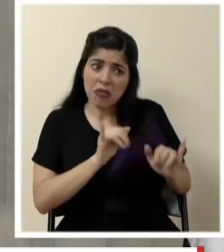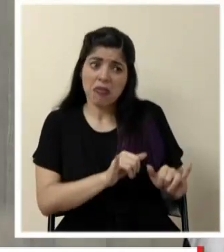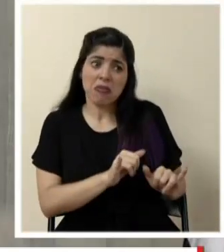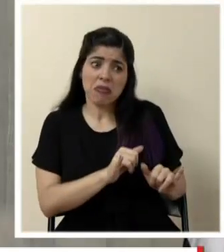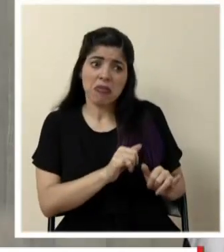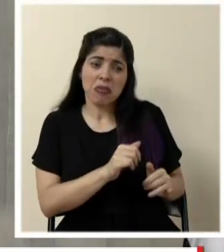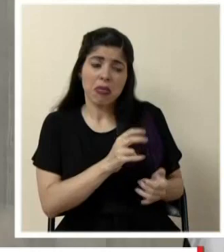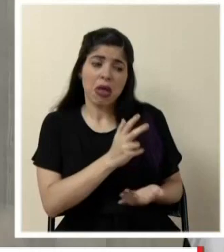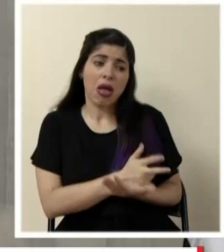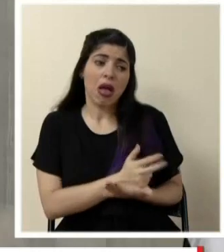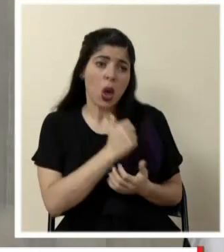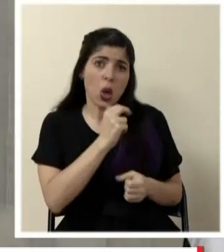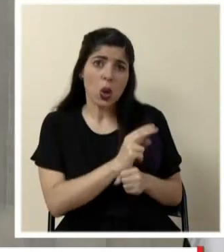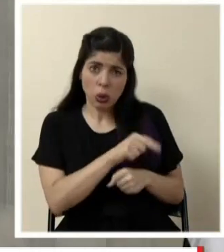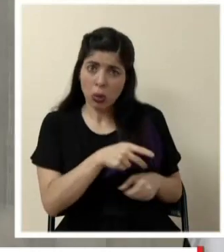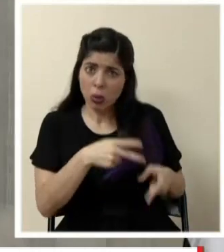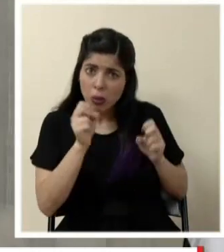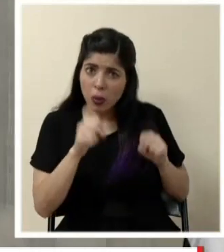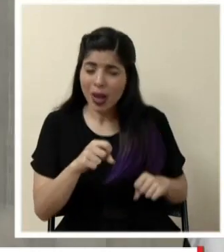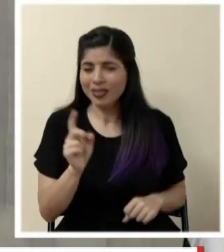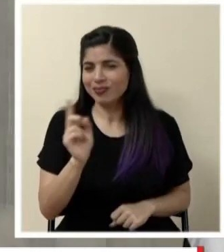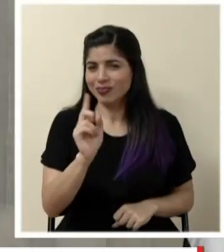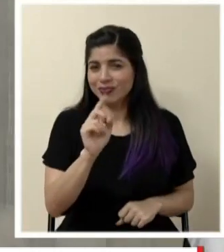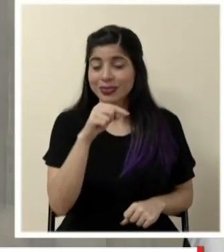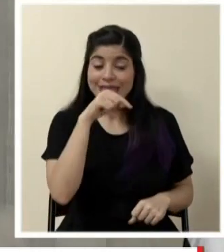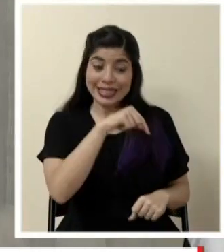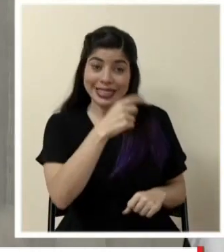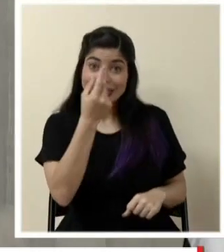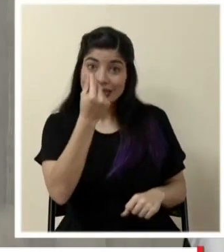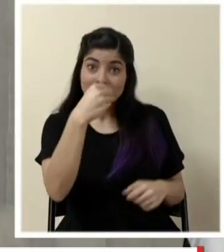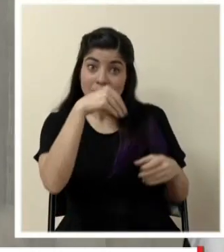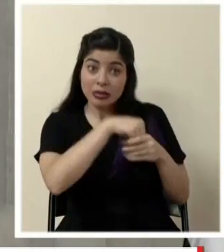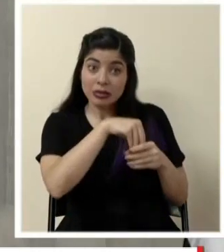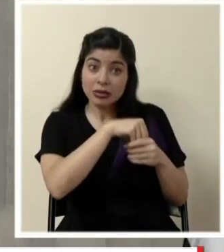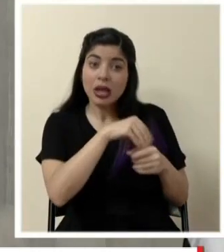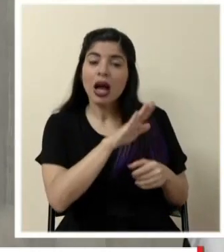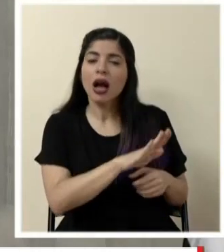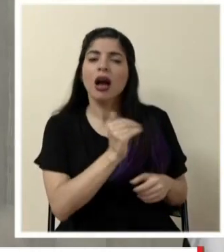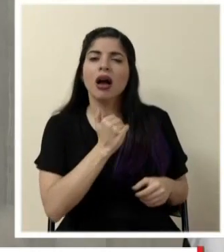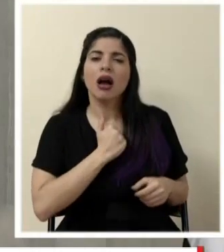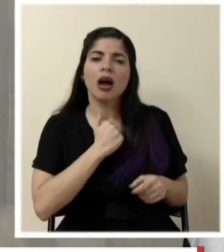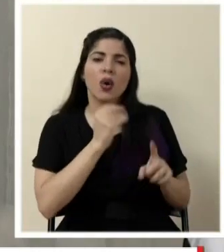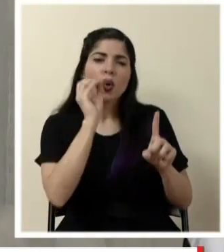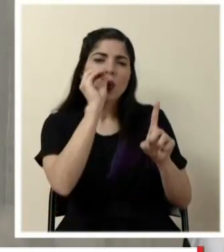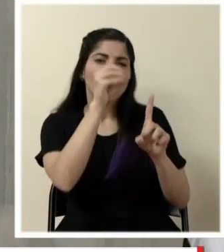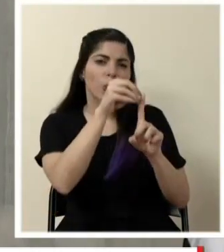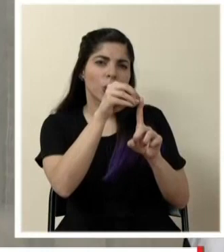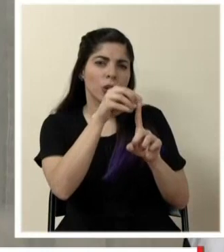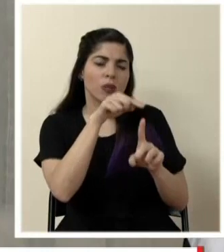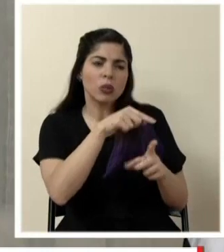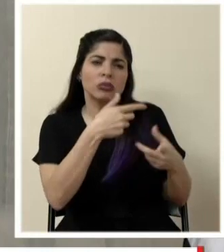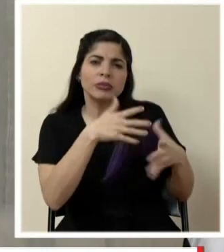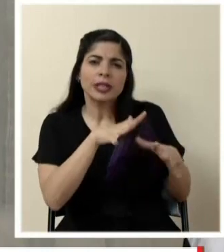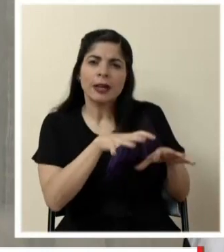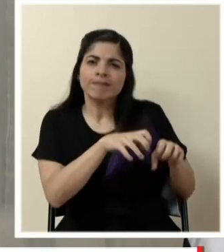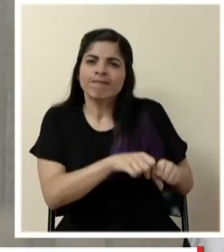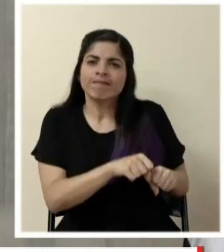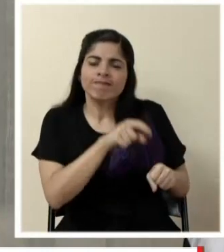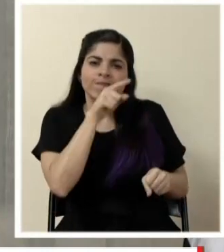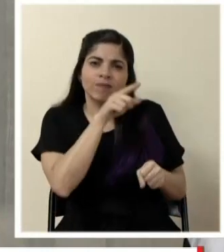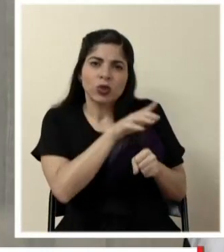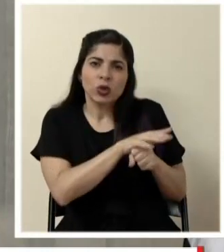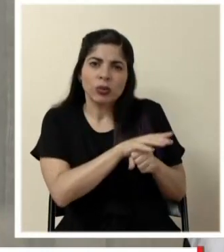parqueada como sin uso. Esas reservas tienen un destino, están comprometidas para